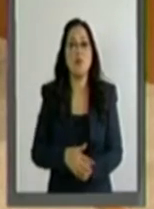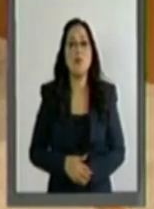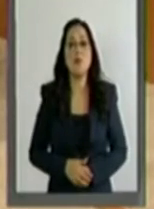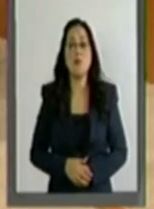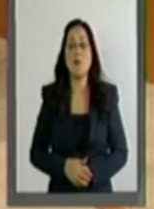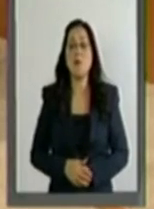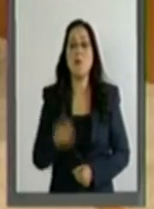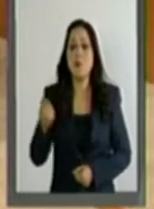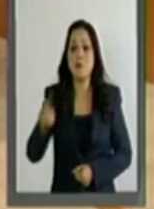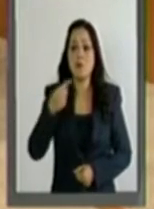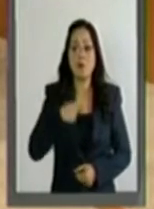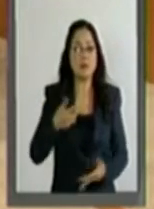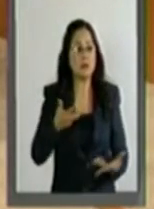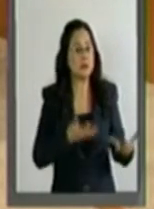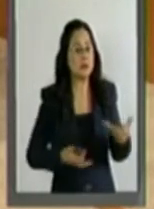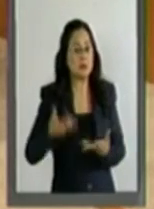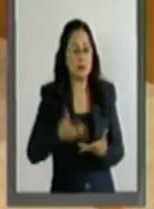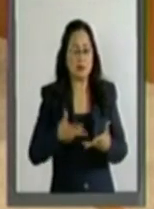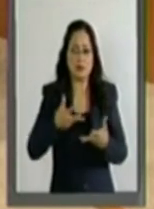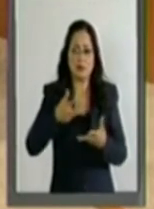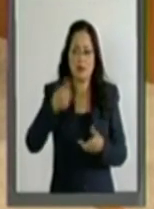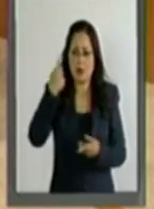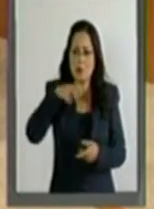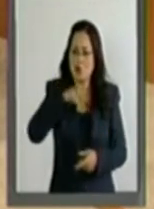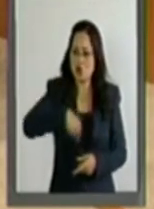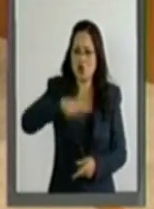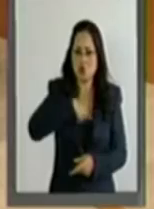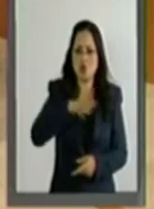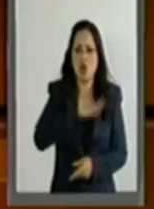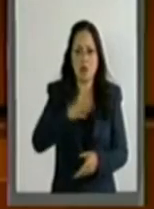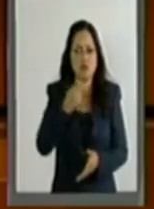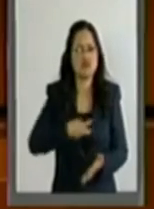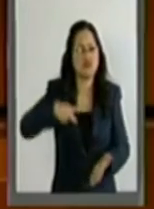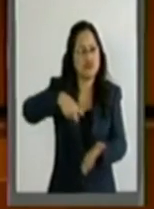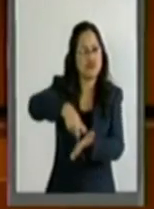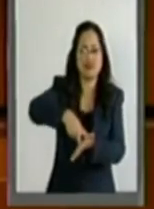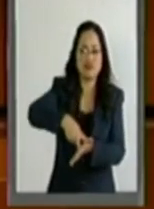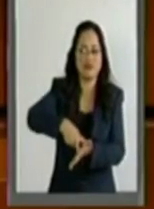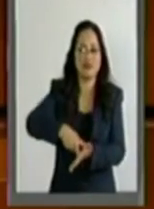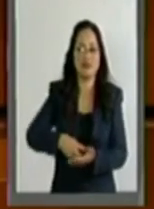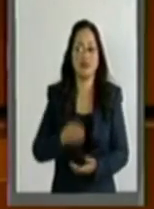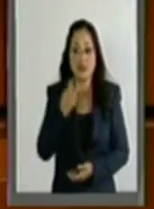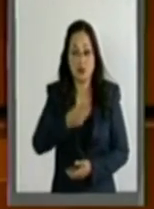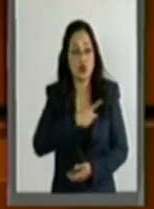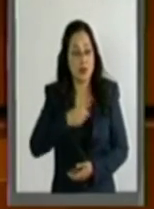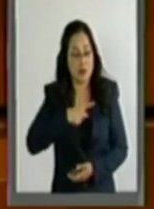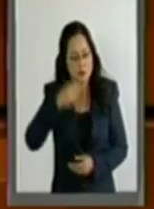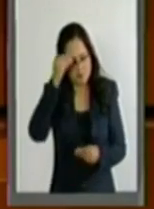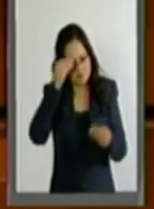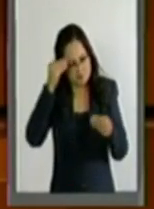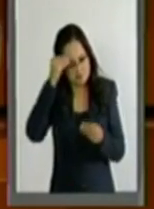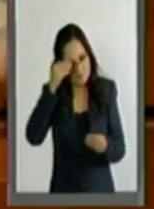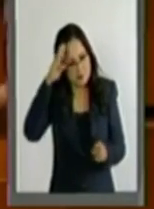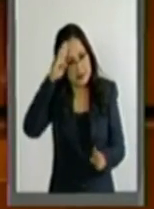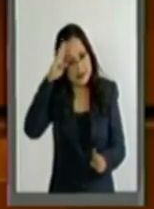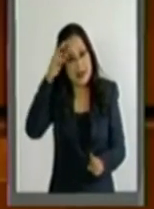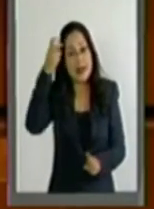sojuzgarnos, debilitarnos y arrodillarnos. Y eso es lo que debemos de reflexionar.